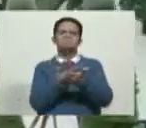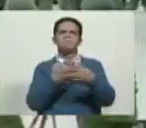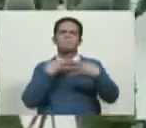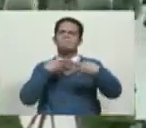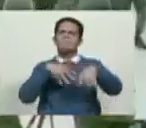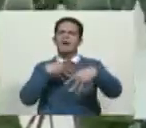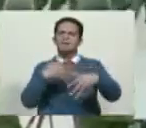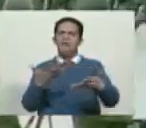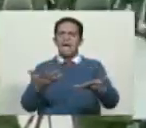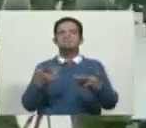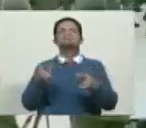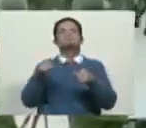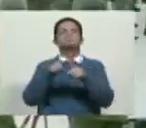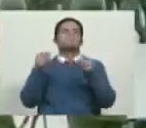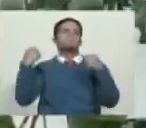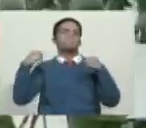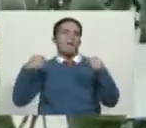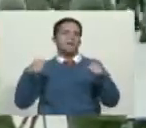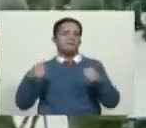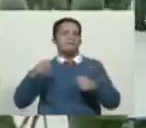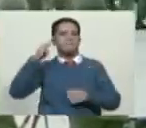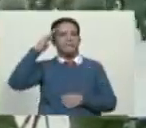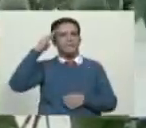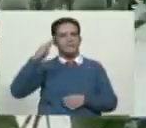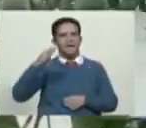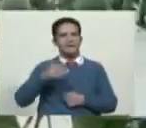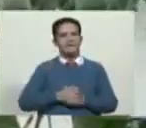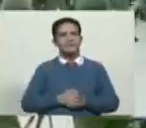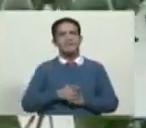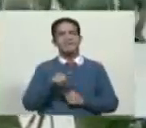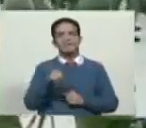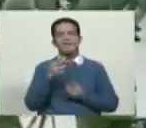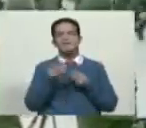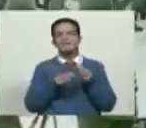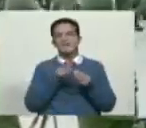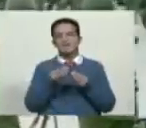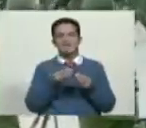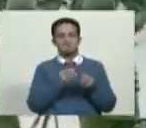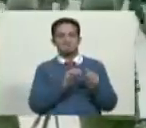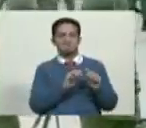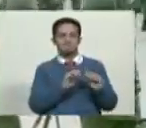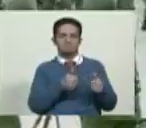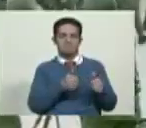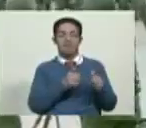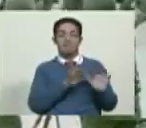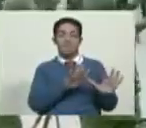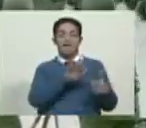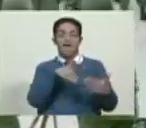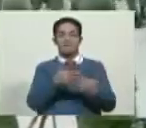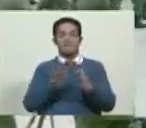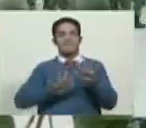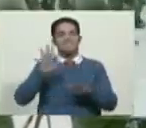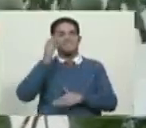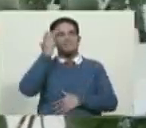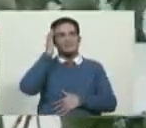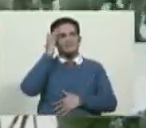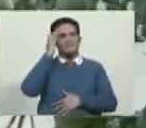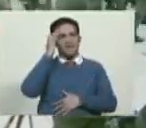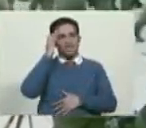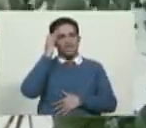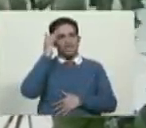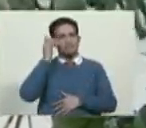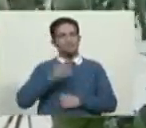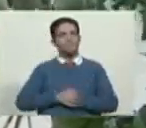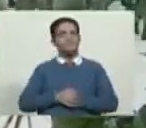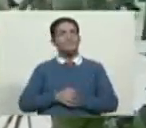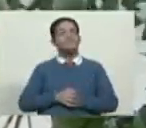parte de las maniobras militares soberanía que se llevarán a cabo del 10 al 15 de febrero en el contexto de este bicentenario del